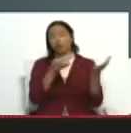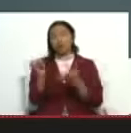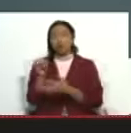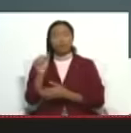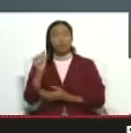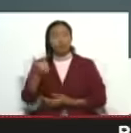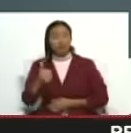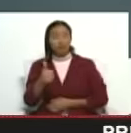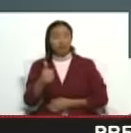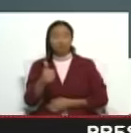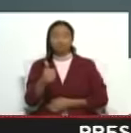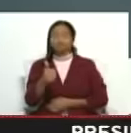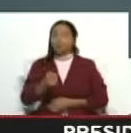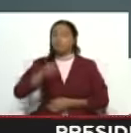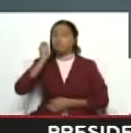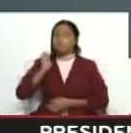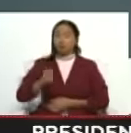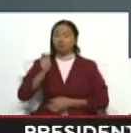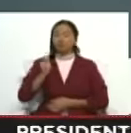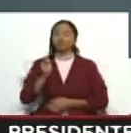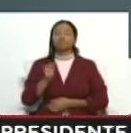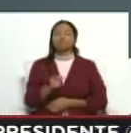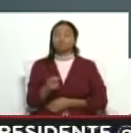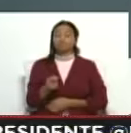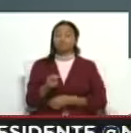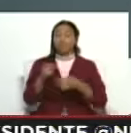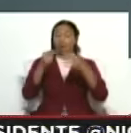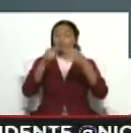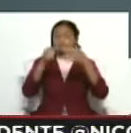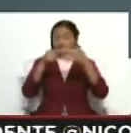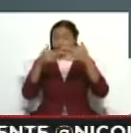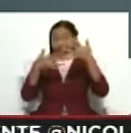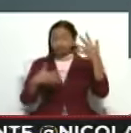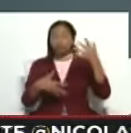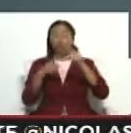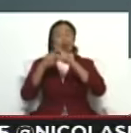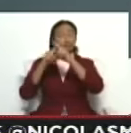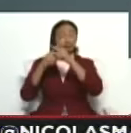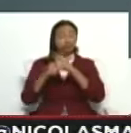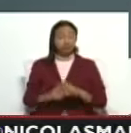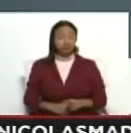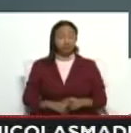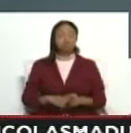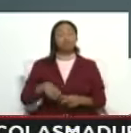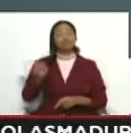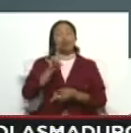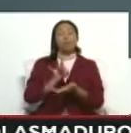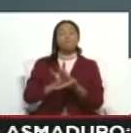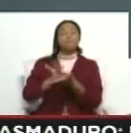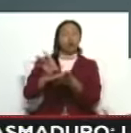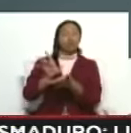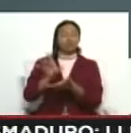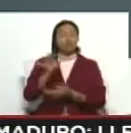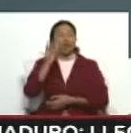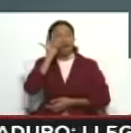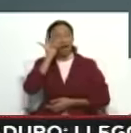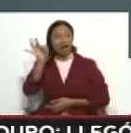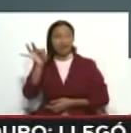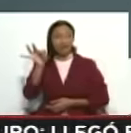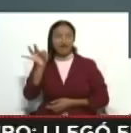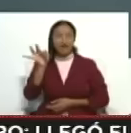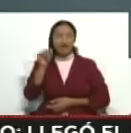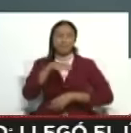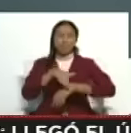4.810. Dentro de estos incluimos a los 420 exfuncionarios del Ministerio Público que en mala